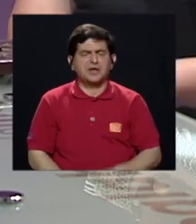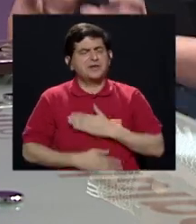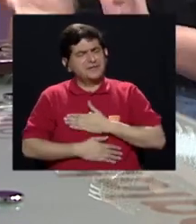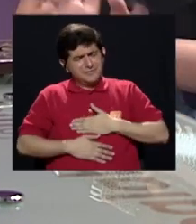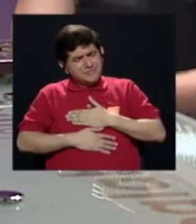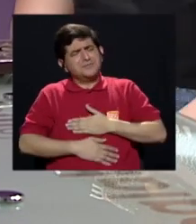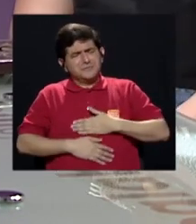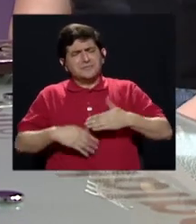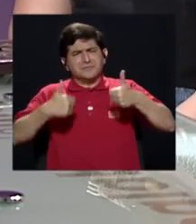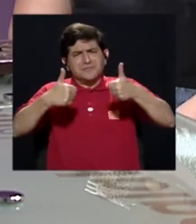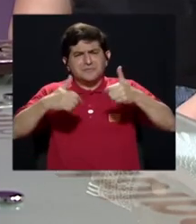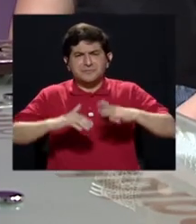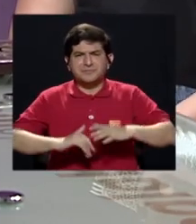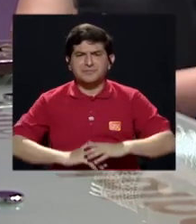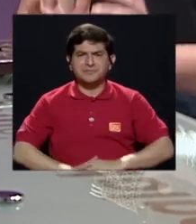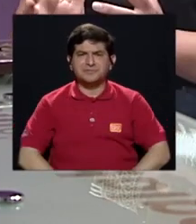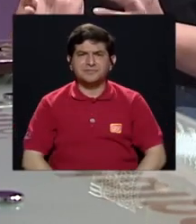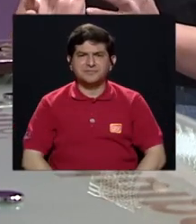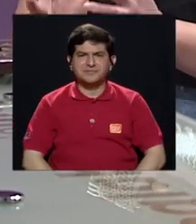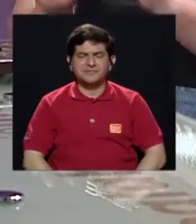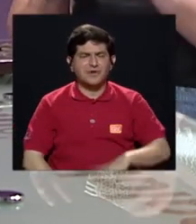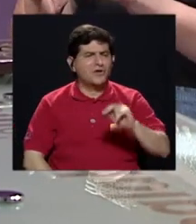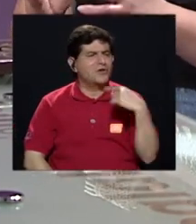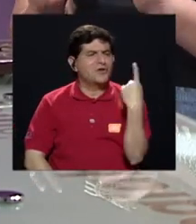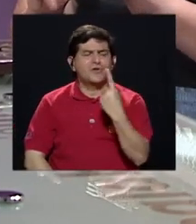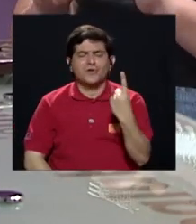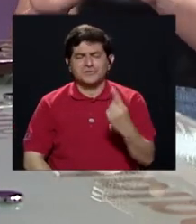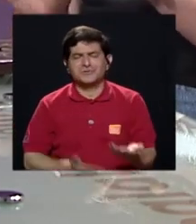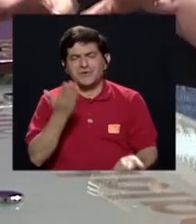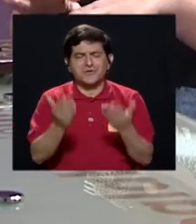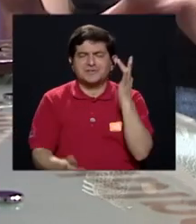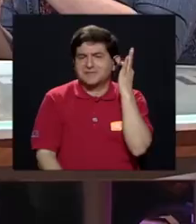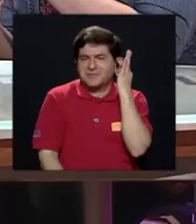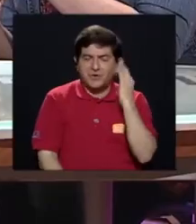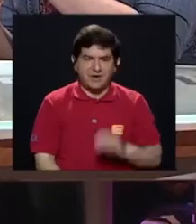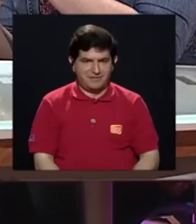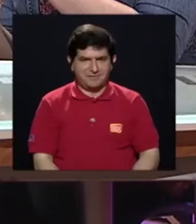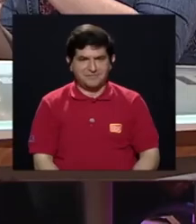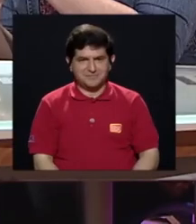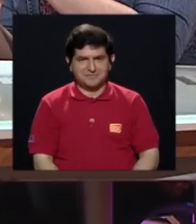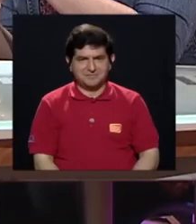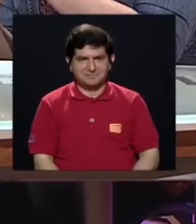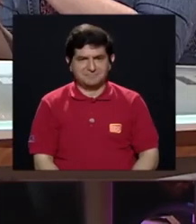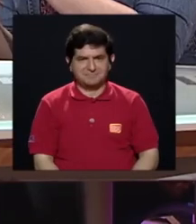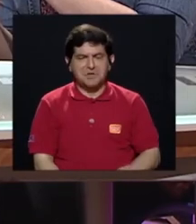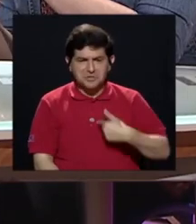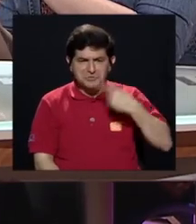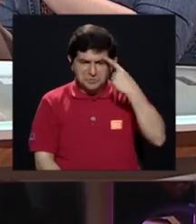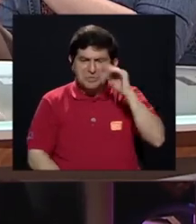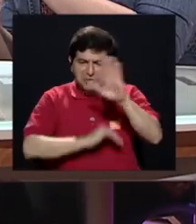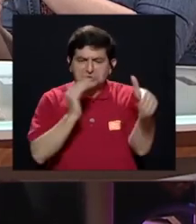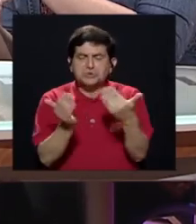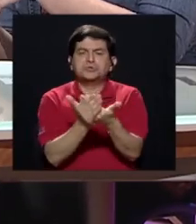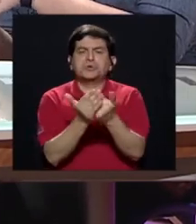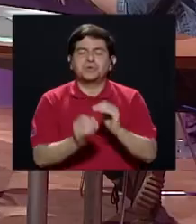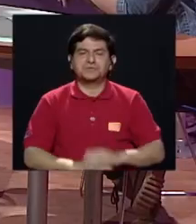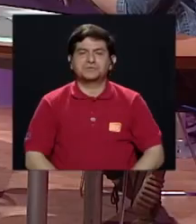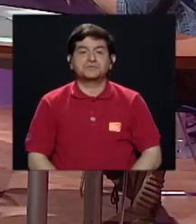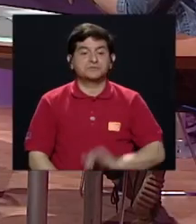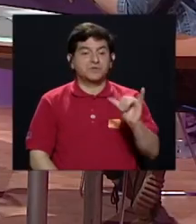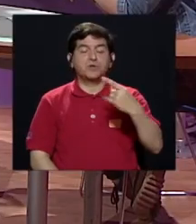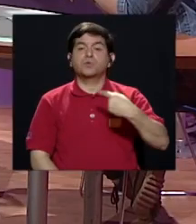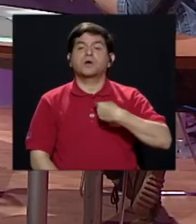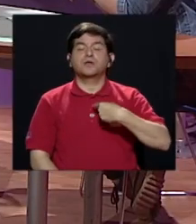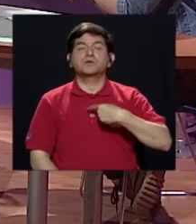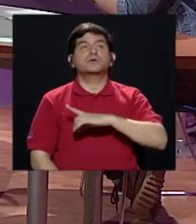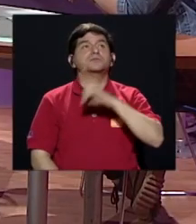sabrosísimo, ¿verdad? Exacto. No quedarnos tampoco como, bueno, solo las mujeres, sino como, bueno, con todos. No, igual yo, si